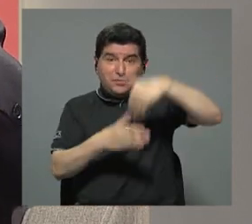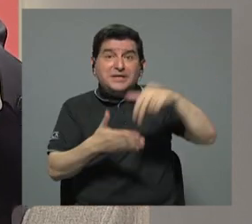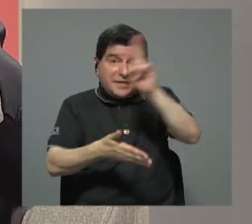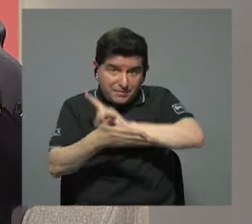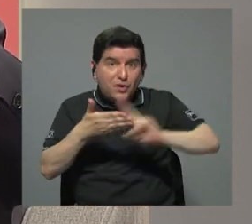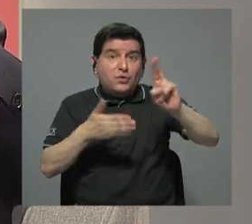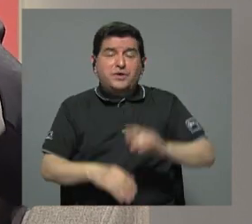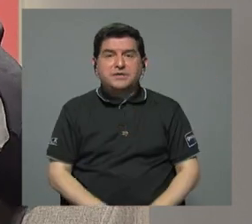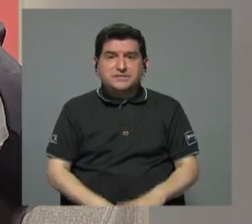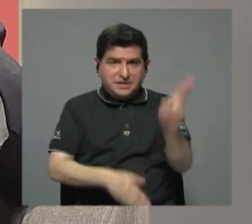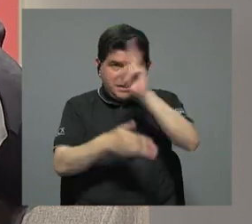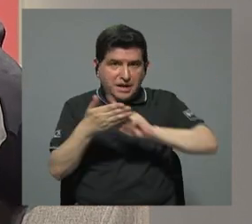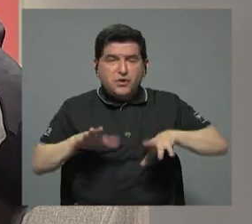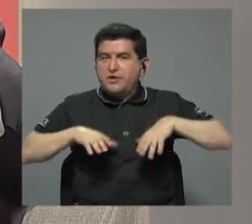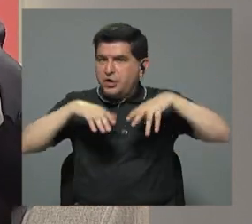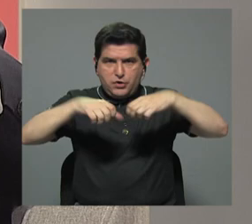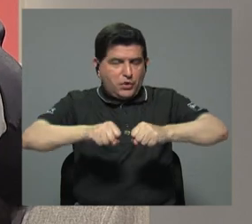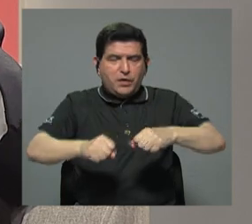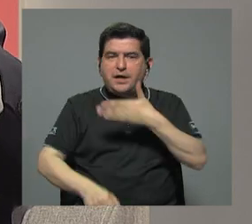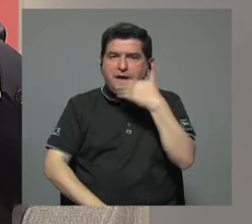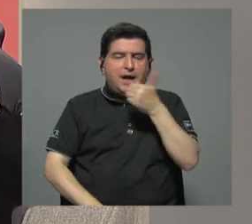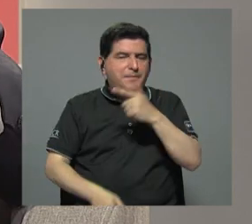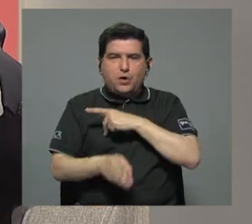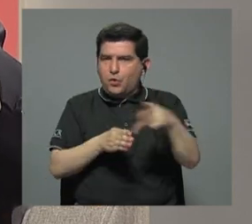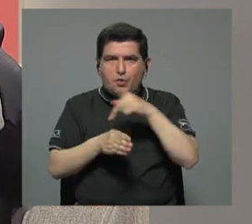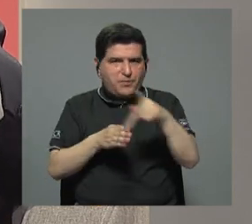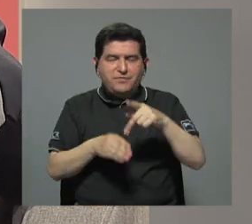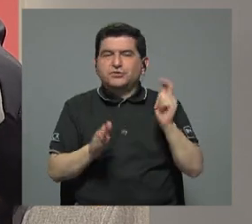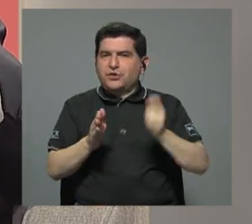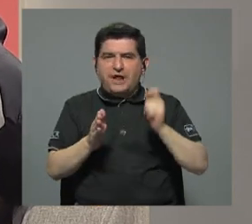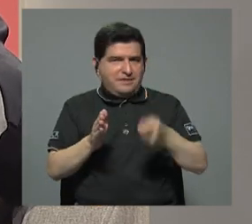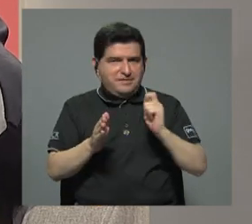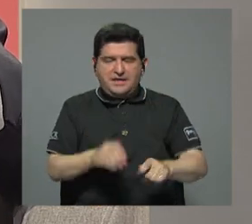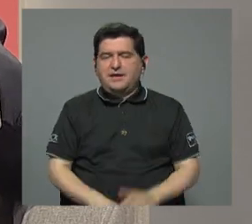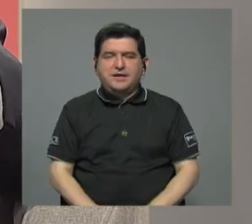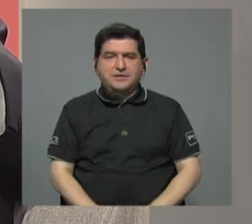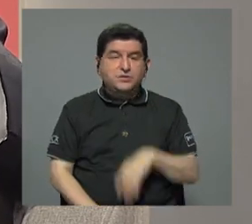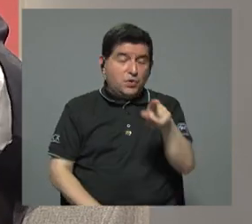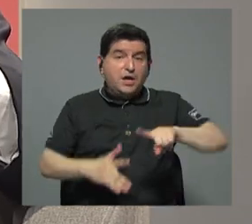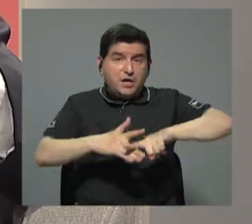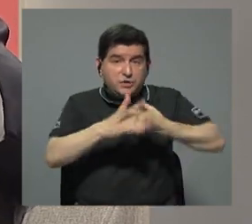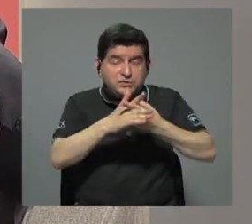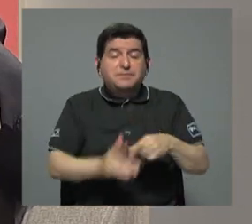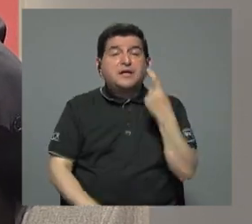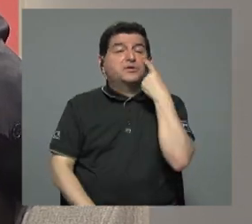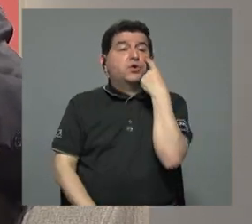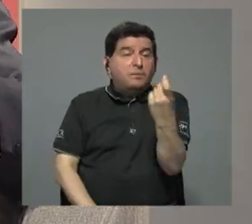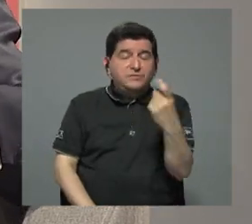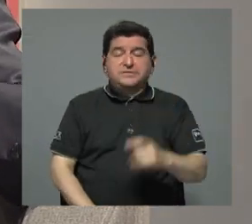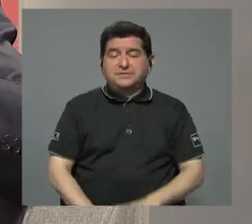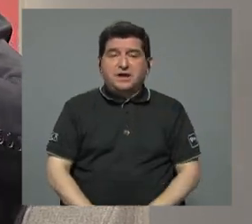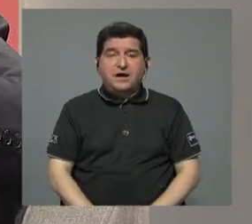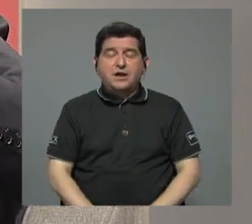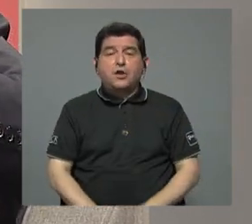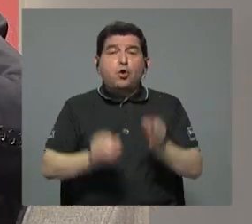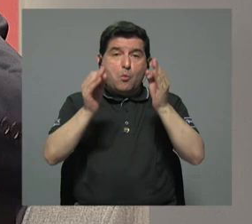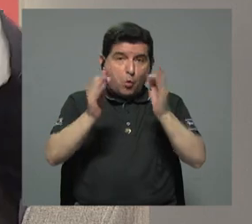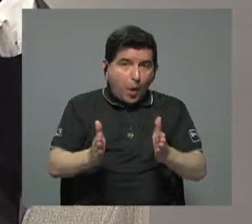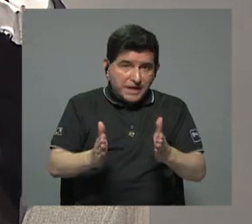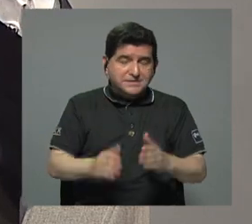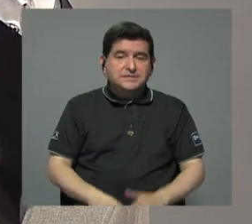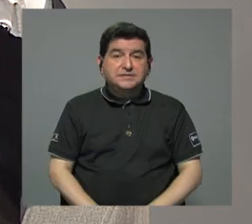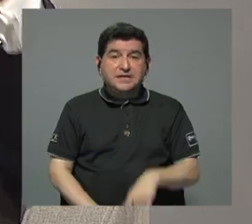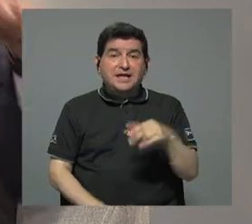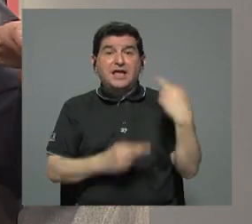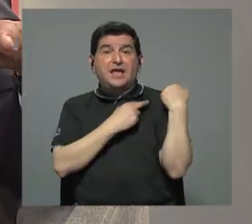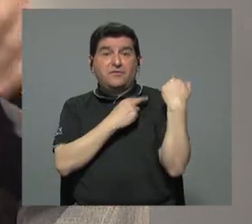de la universidad no están graduando a los mejores profesionales en derecho también que son los que están empezando a ser fiscales está empezando a ser jueces jueces y